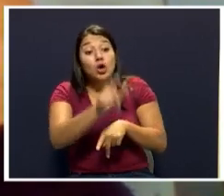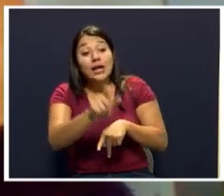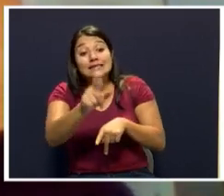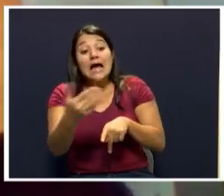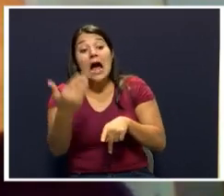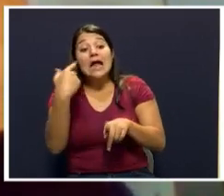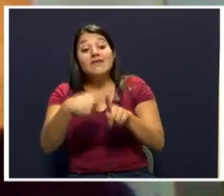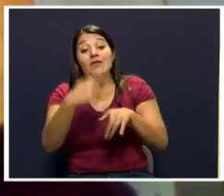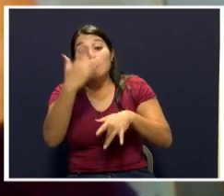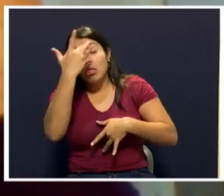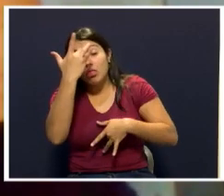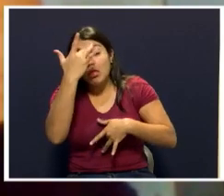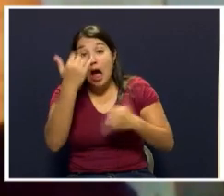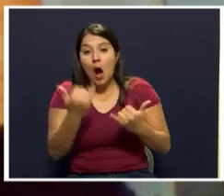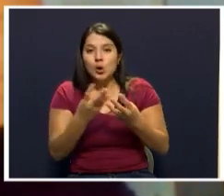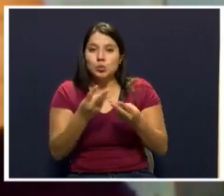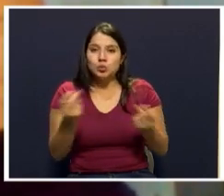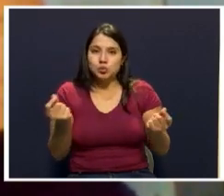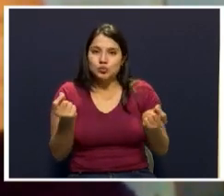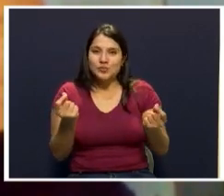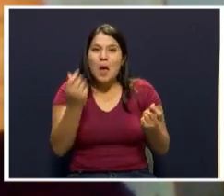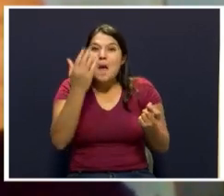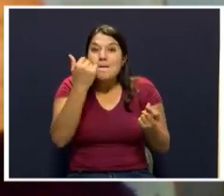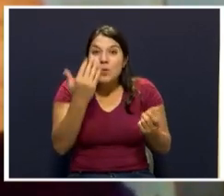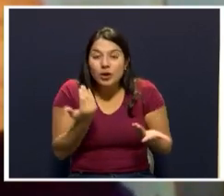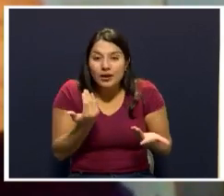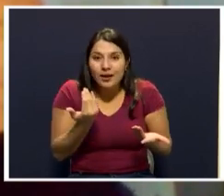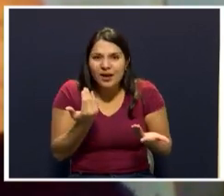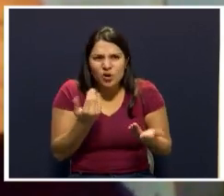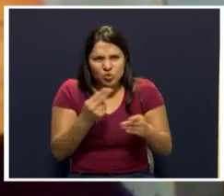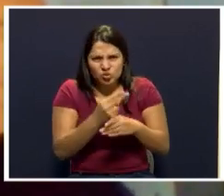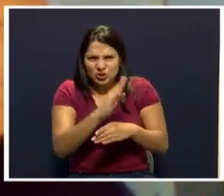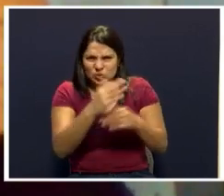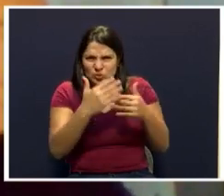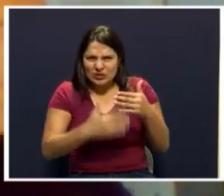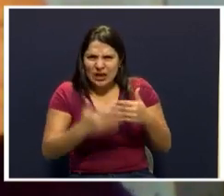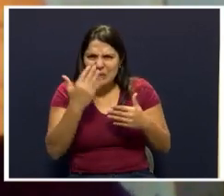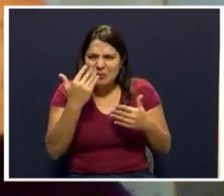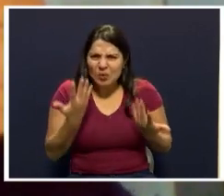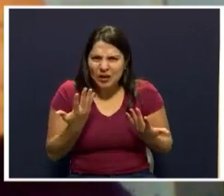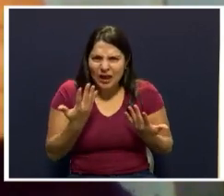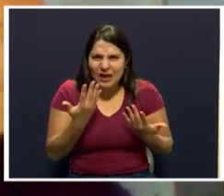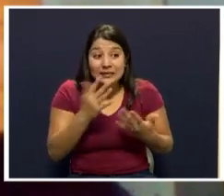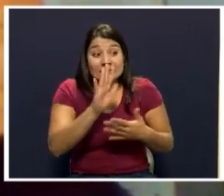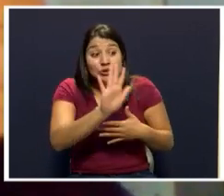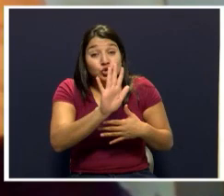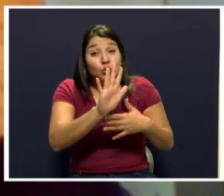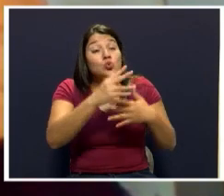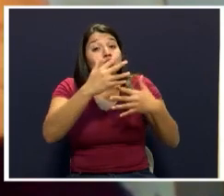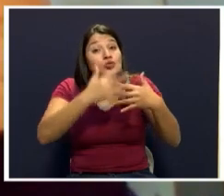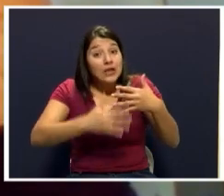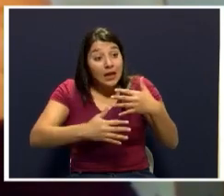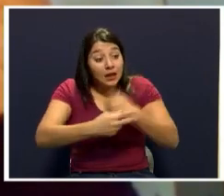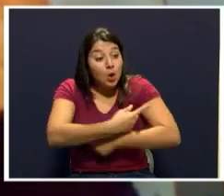han recuperado. ¿Qué es lo que ocurre con estas personas? Que el virus en el organismo de